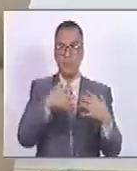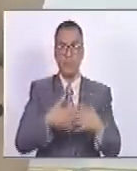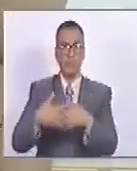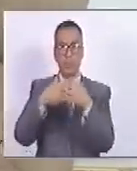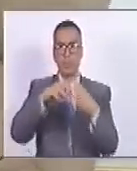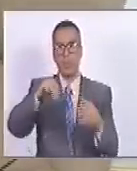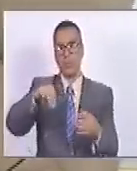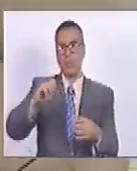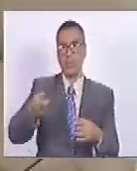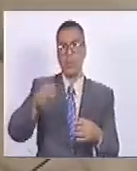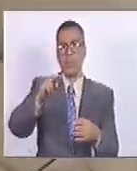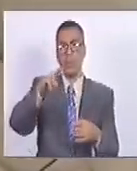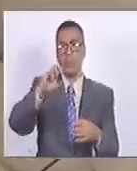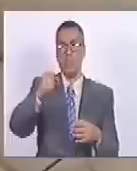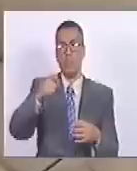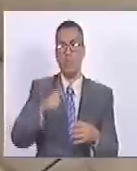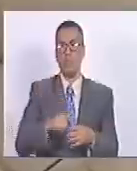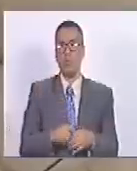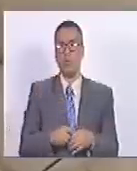Almagro.